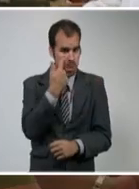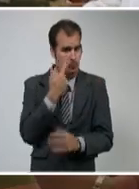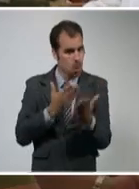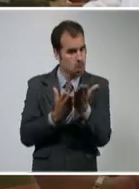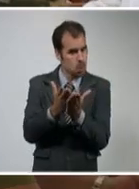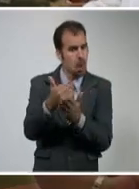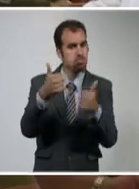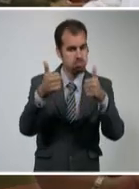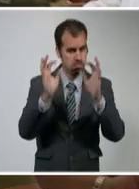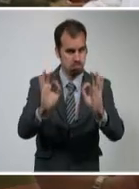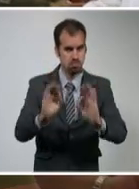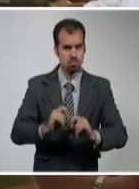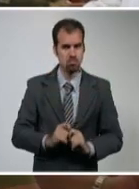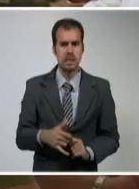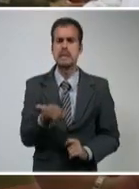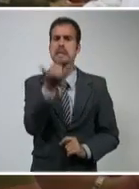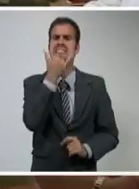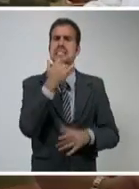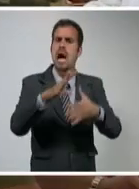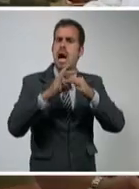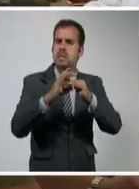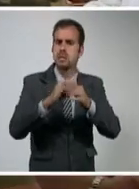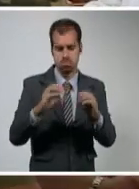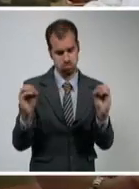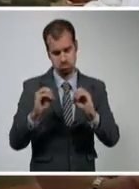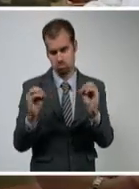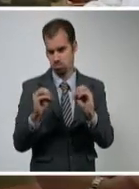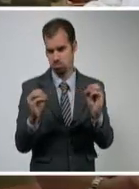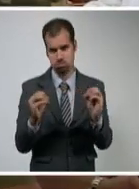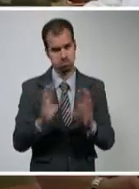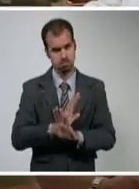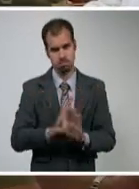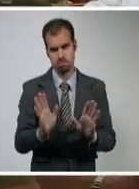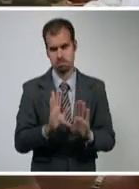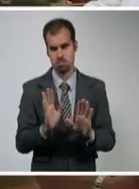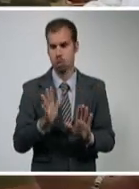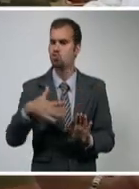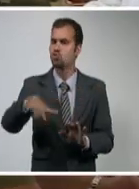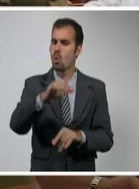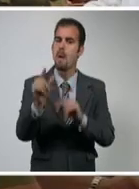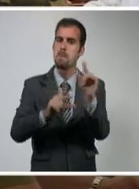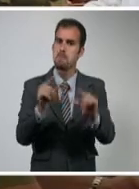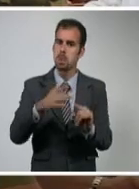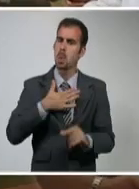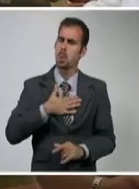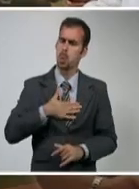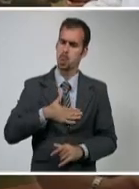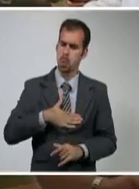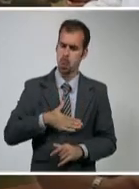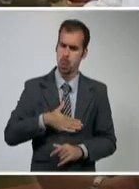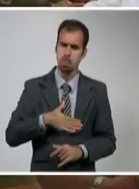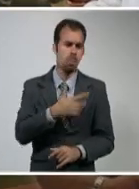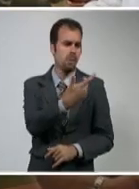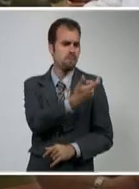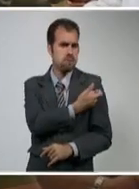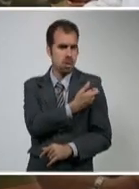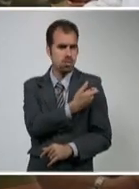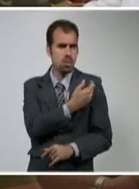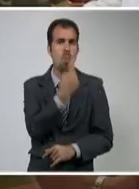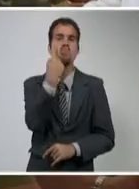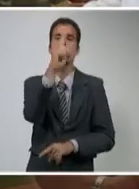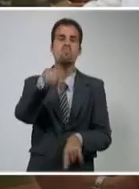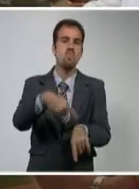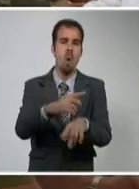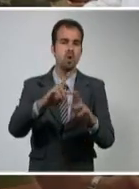Efectos adversos graves no ha habido ninguno. Aquí todas las personas se han mantenido tranquilas. A la hora se les vuelve a medir temperatura